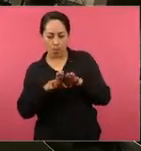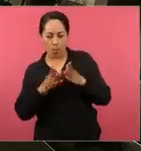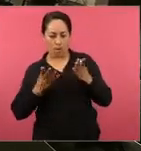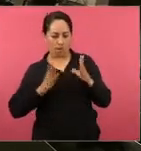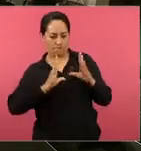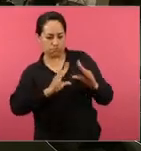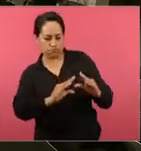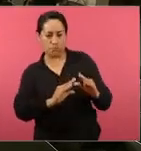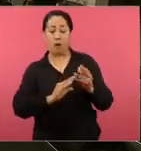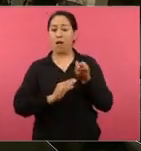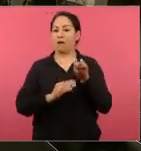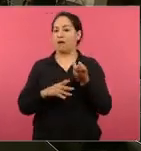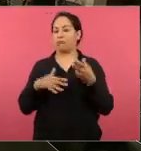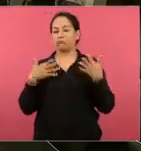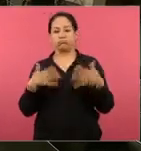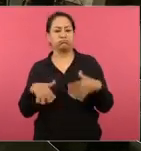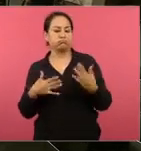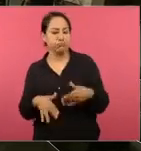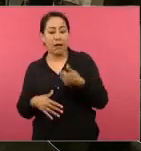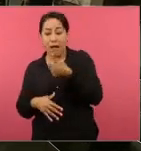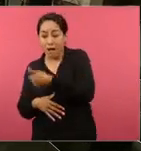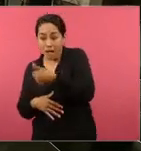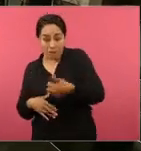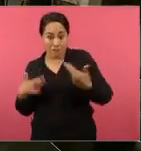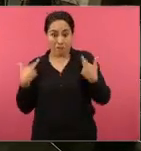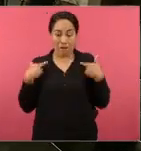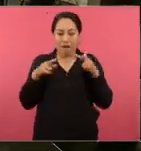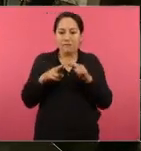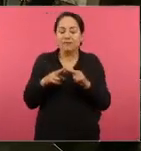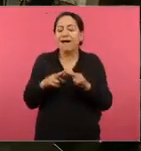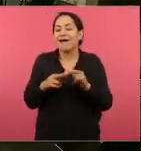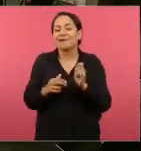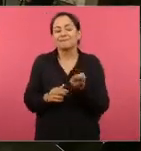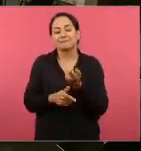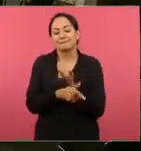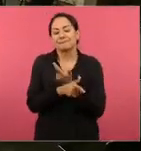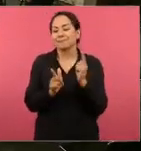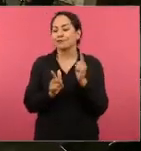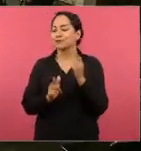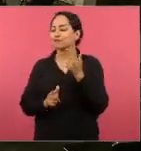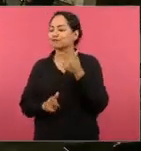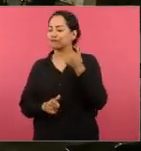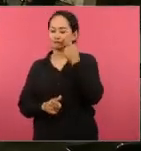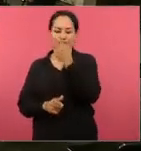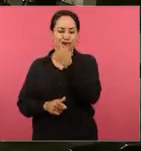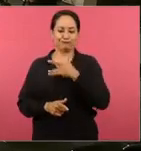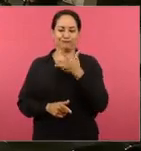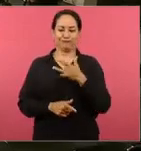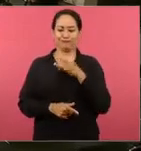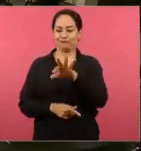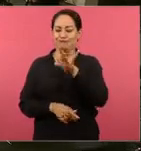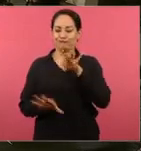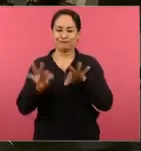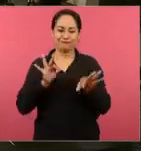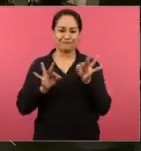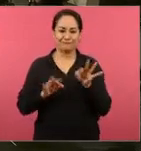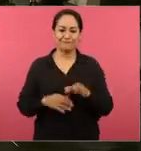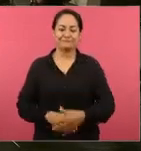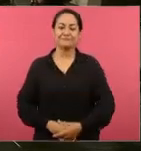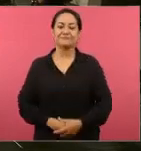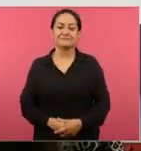ejercer la autonomía curricular y autonomía profesional. Siguiente, por favor. Esto es lo